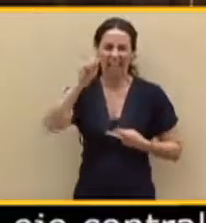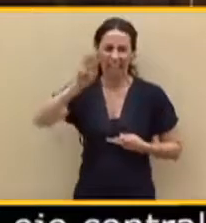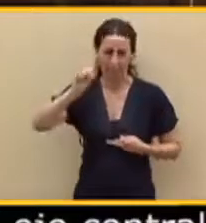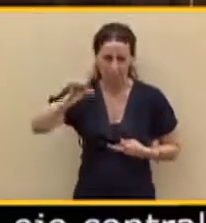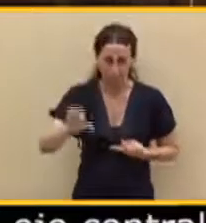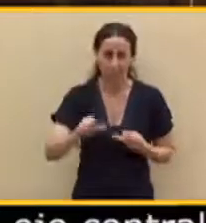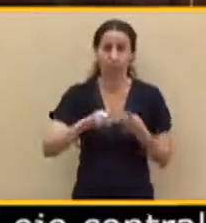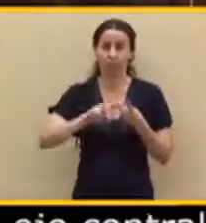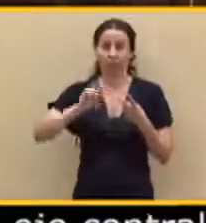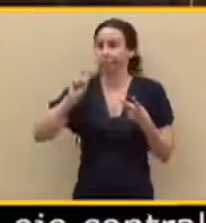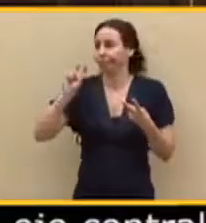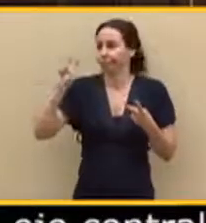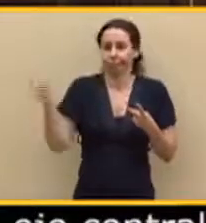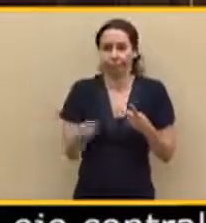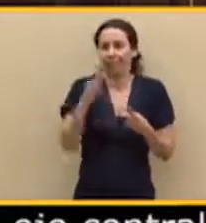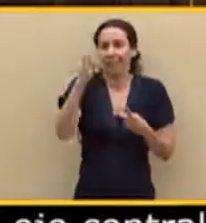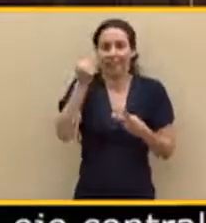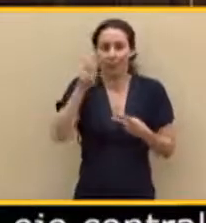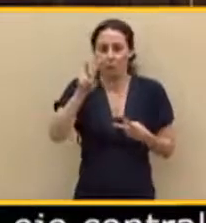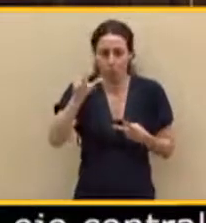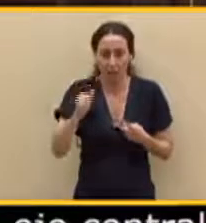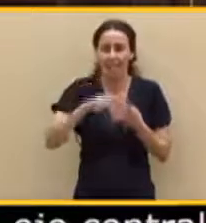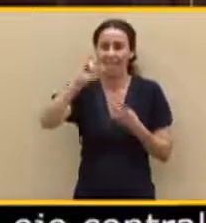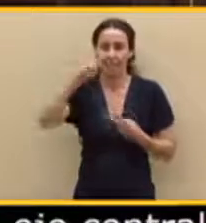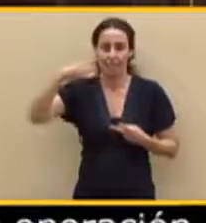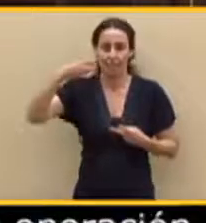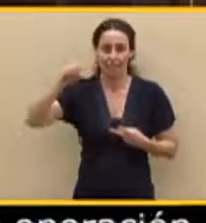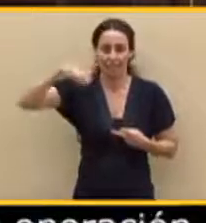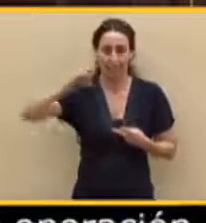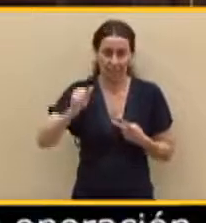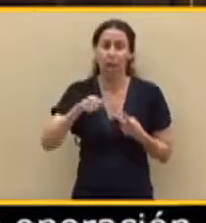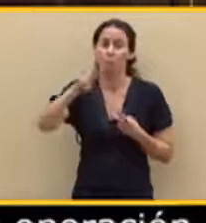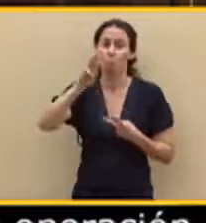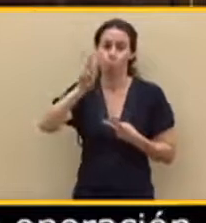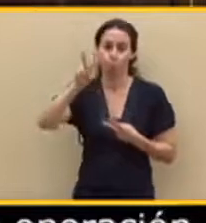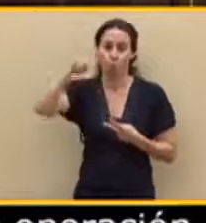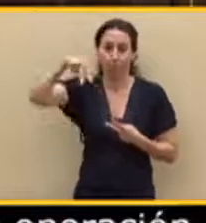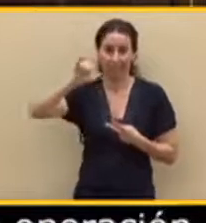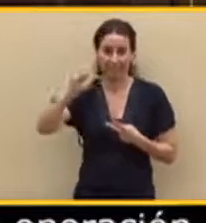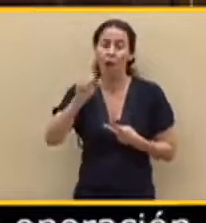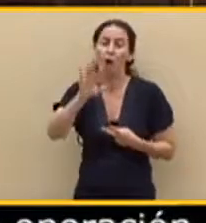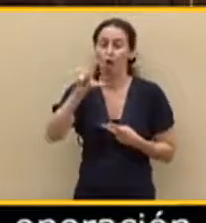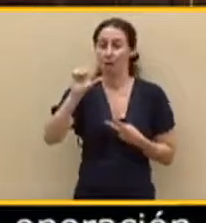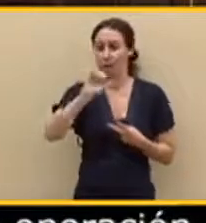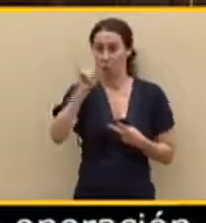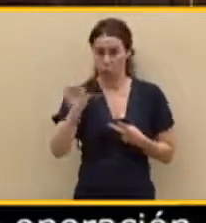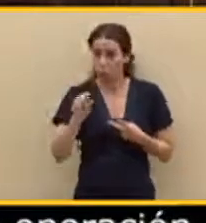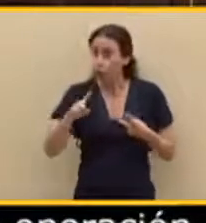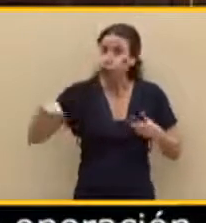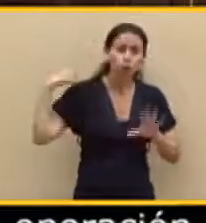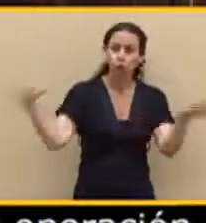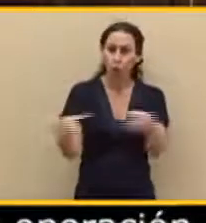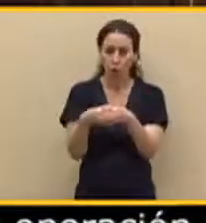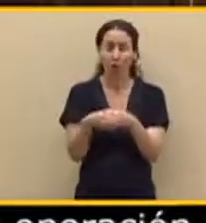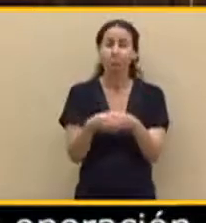NOS, la operación Taula, el caso Imelsa, la trama Púnica o la recientemente conocida trama Lezo. Todas ellas se concentran en Madrid